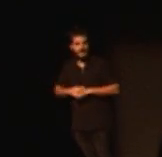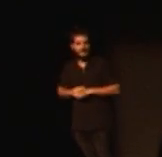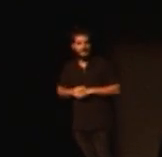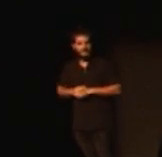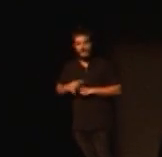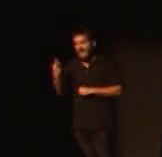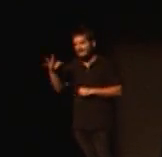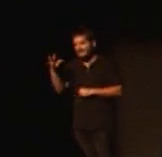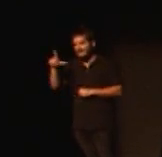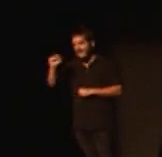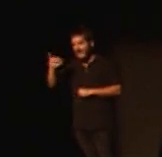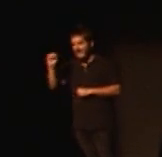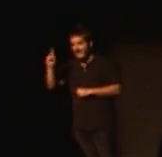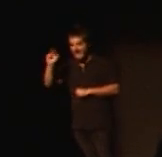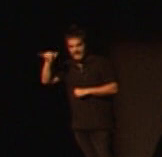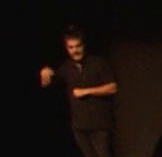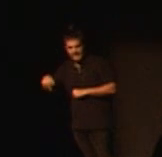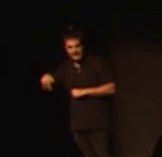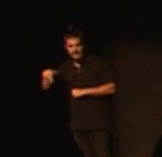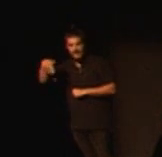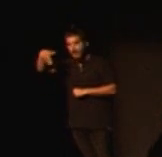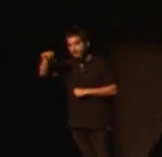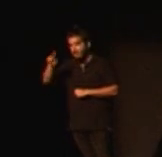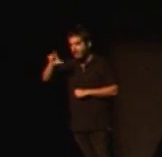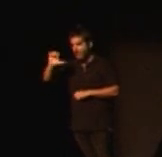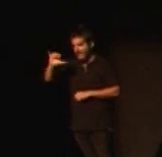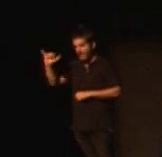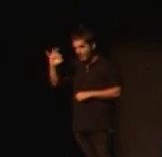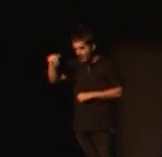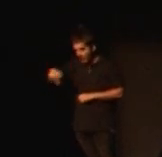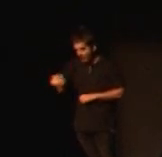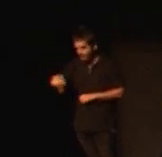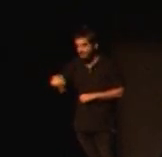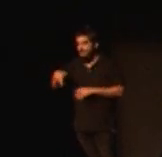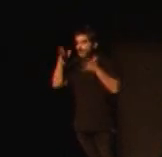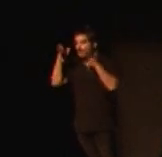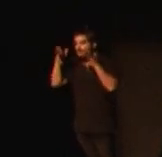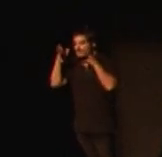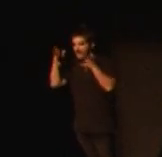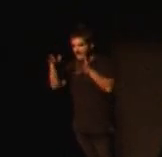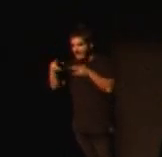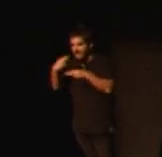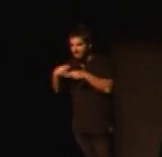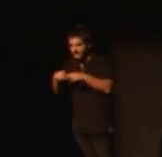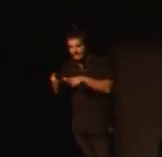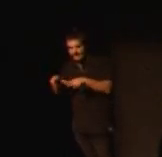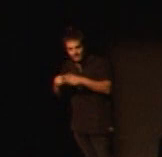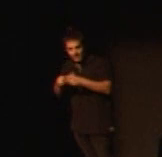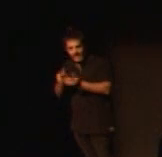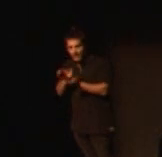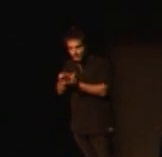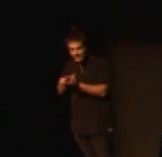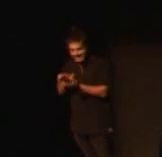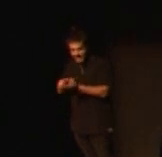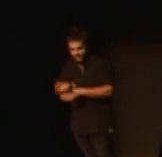Teresa Lajarín, a Juan Carlos Morejón, a la consejera de Política Social, a Conchita, al vicepresidente de la Asamblea,